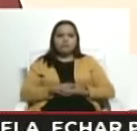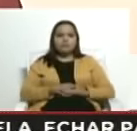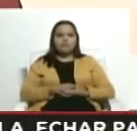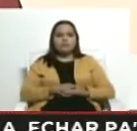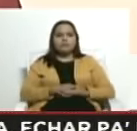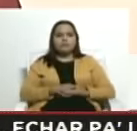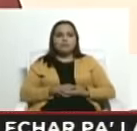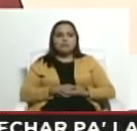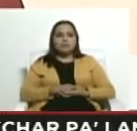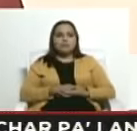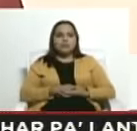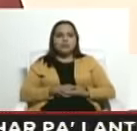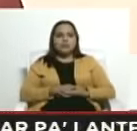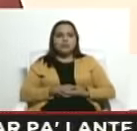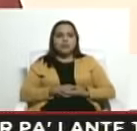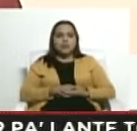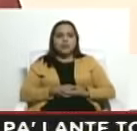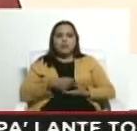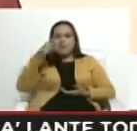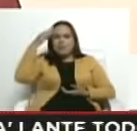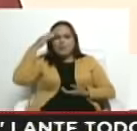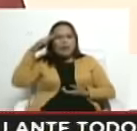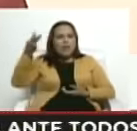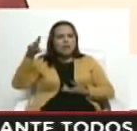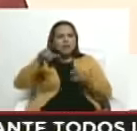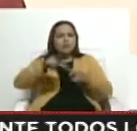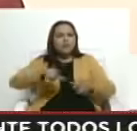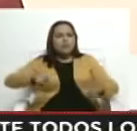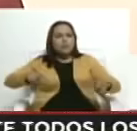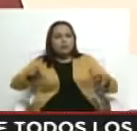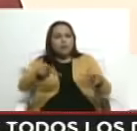sin romper los principios. México ha sido cuna